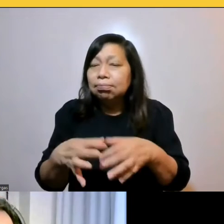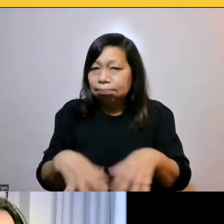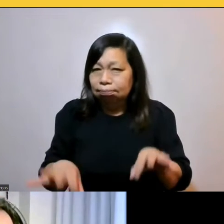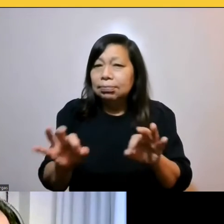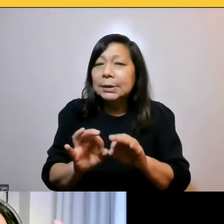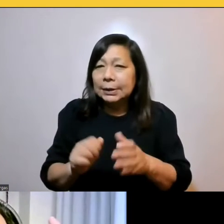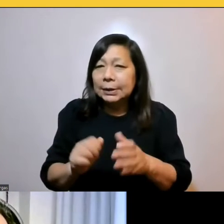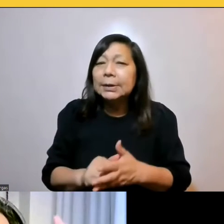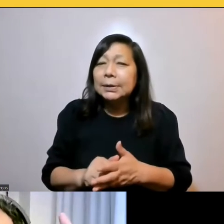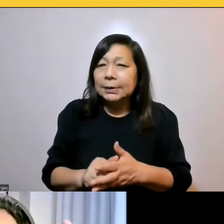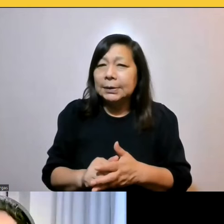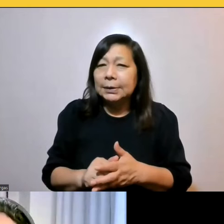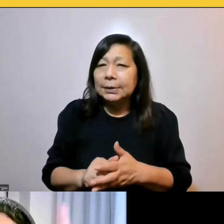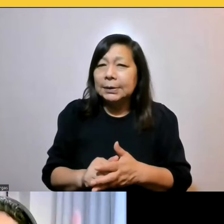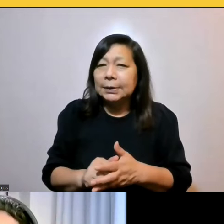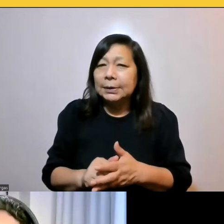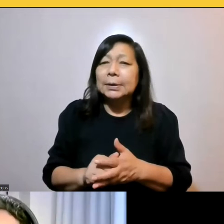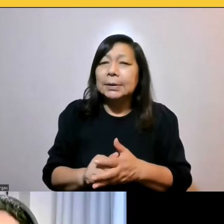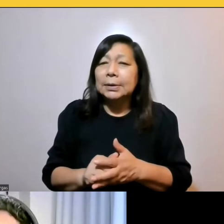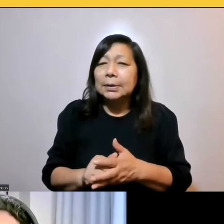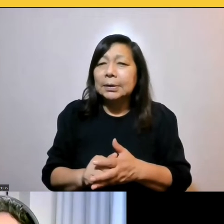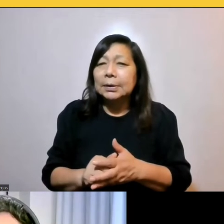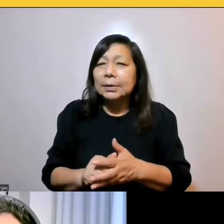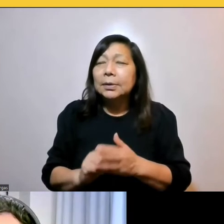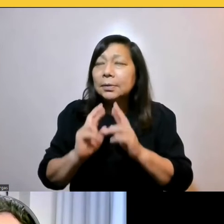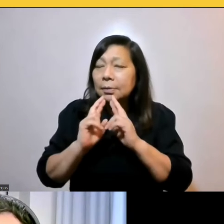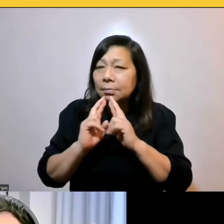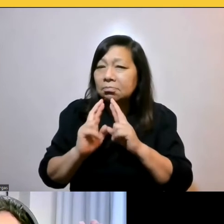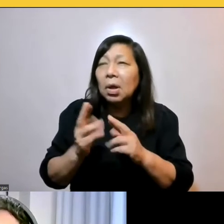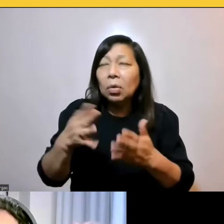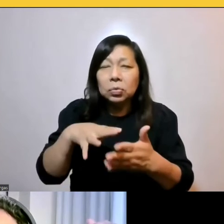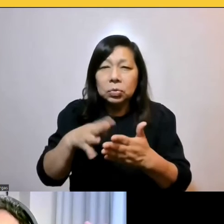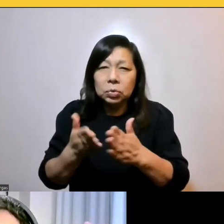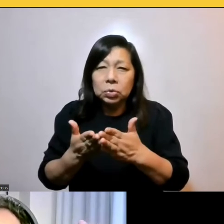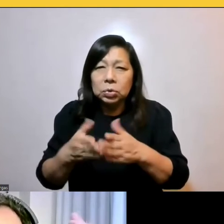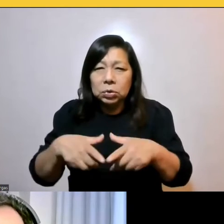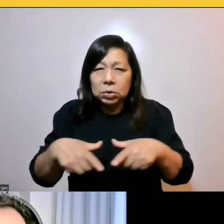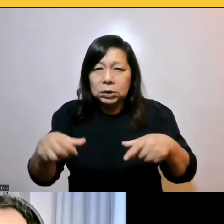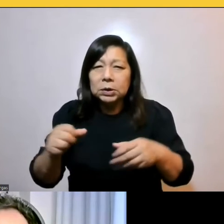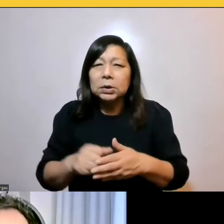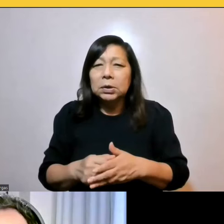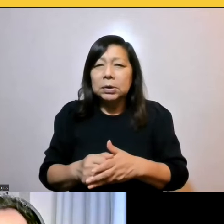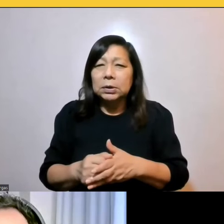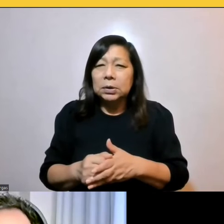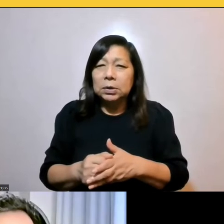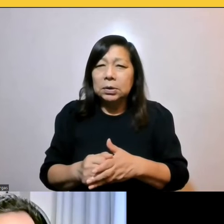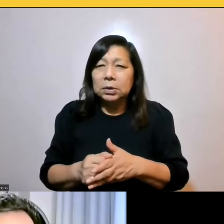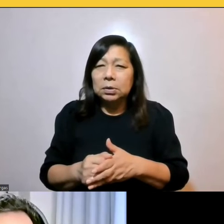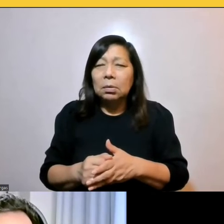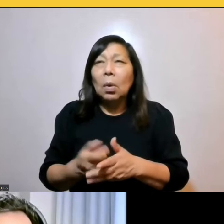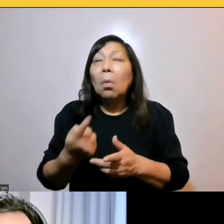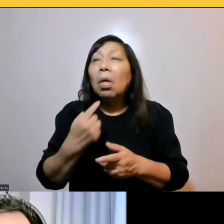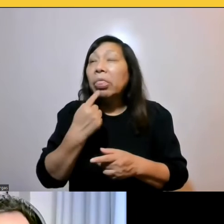tema de que en un estudio no se recomendaba el uso de truzas o calzones cuando la persona